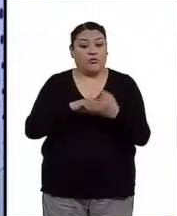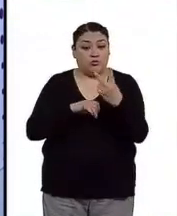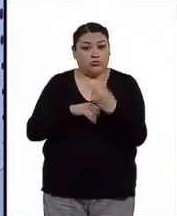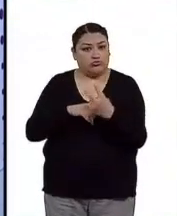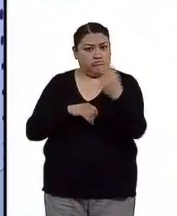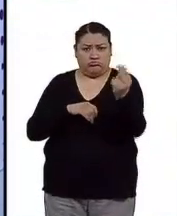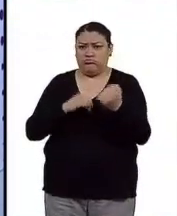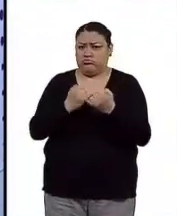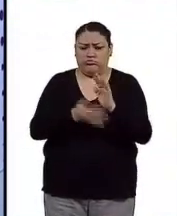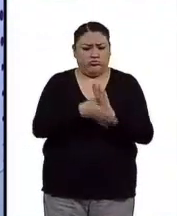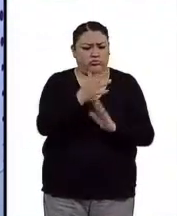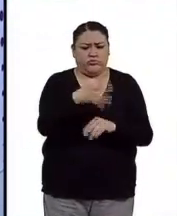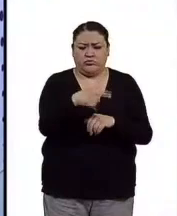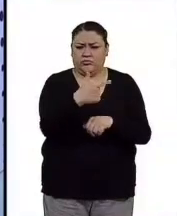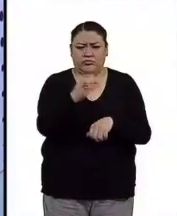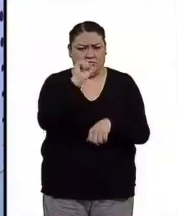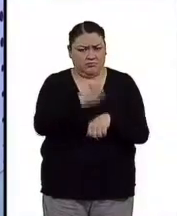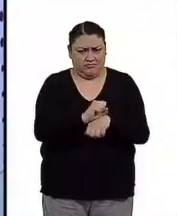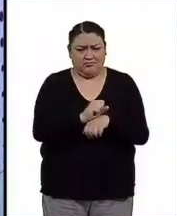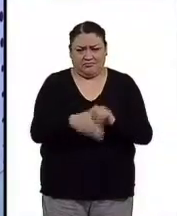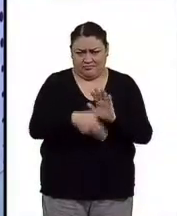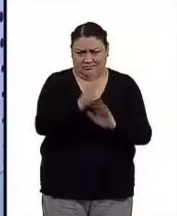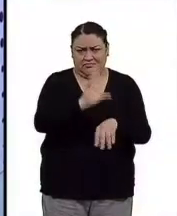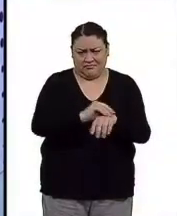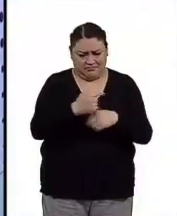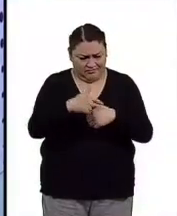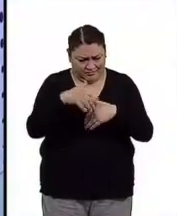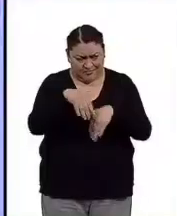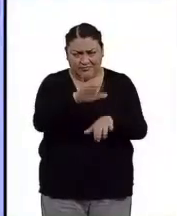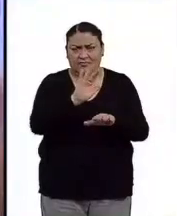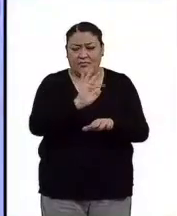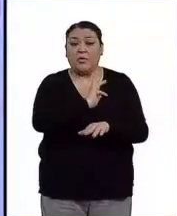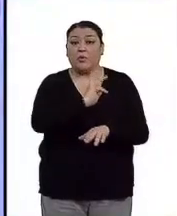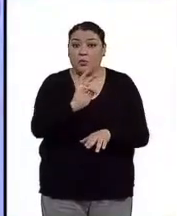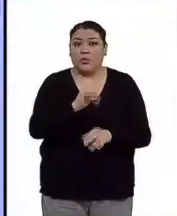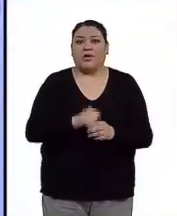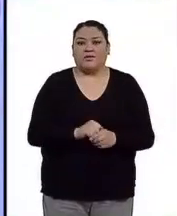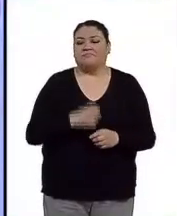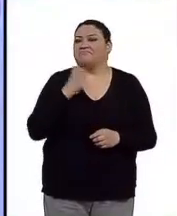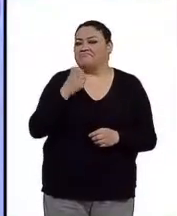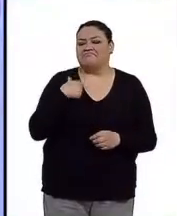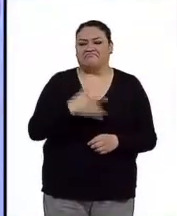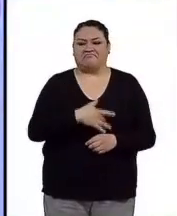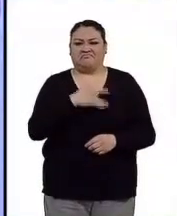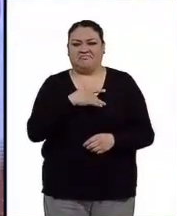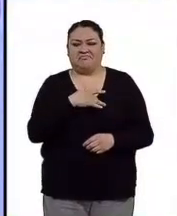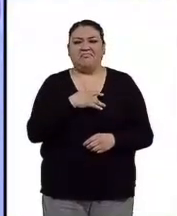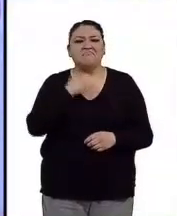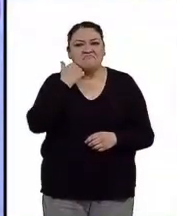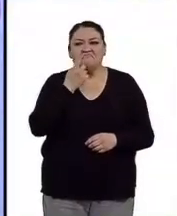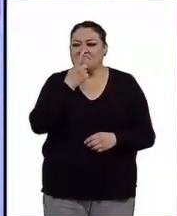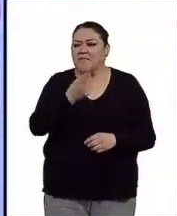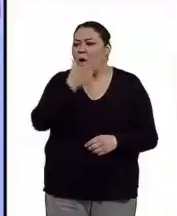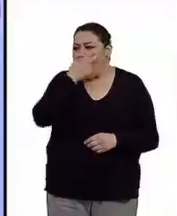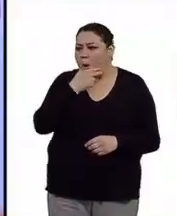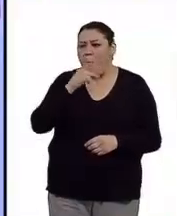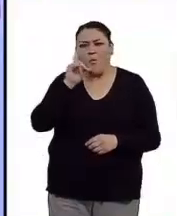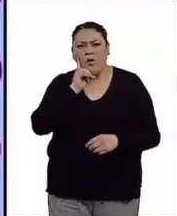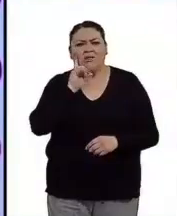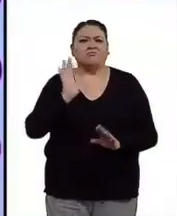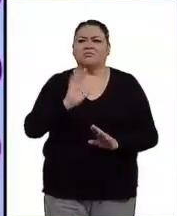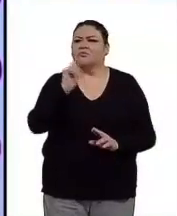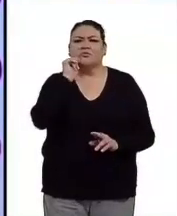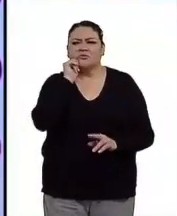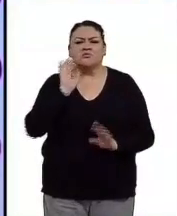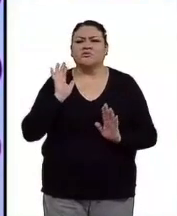ir esas 14 semanas, ¿no? Los dos se van a poder ir esas 14 semanas, entonces ya no hay pretexto para decir hombre o mujer, prefiero